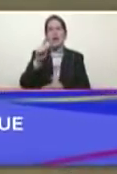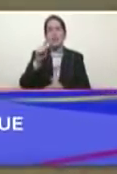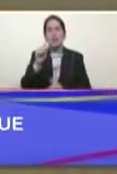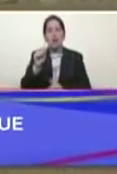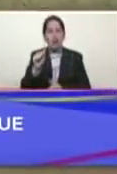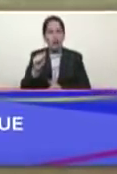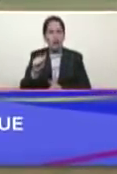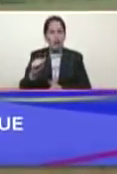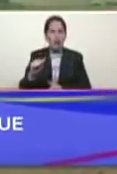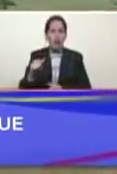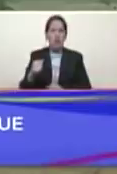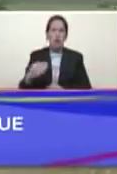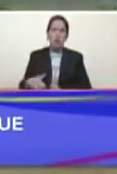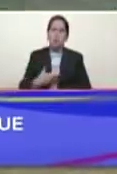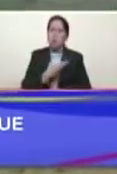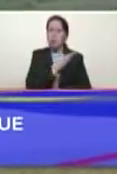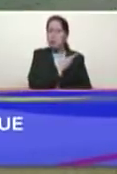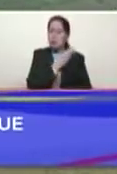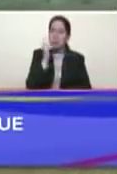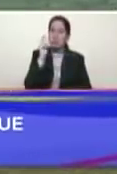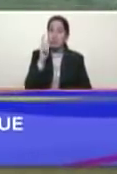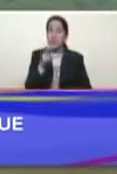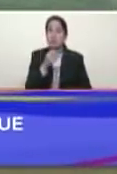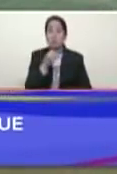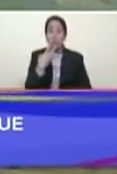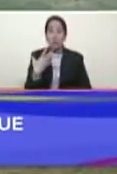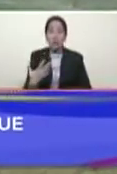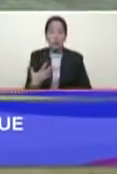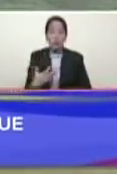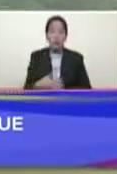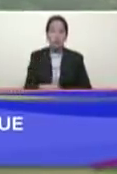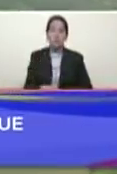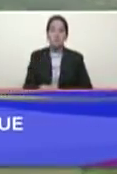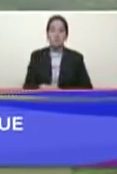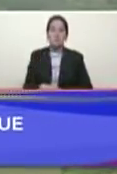Choroní. Qué bello, ¿verdad? De Choroní.